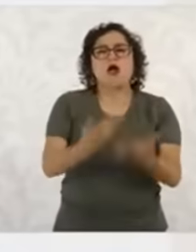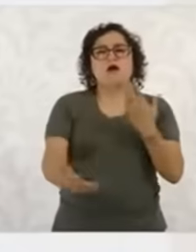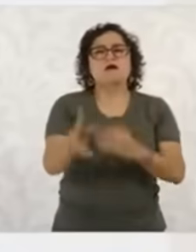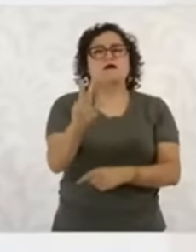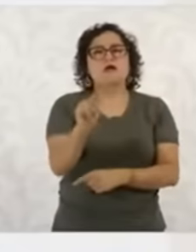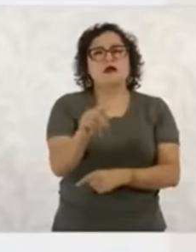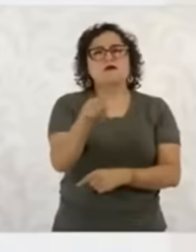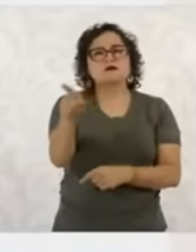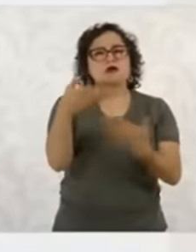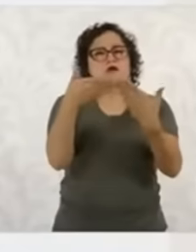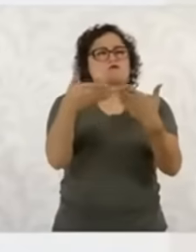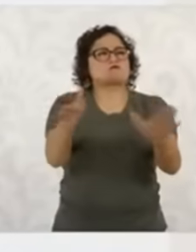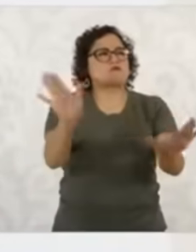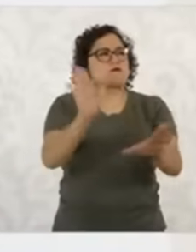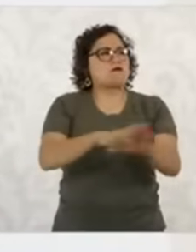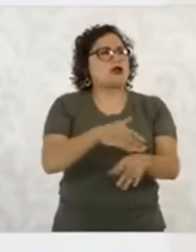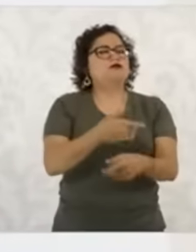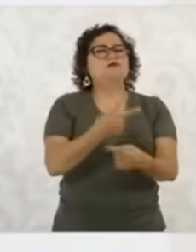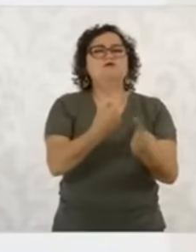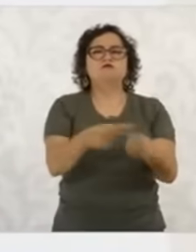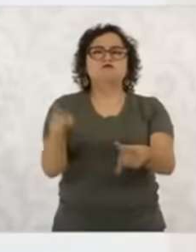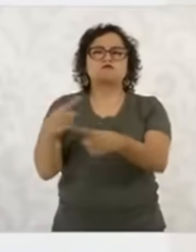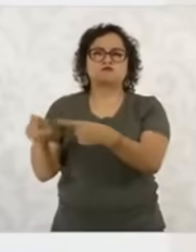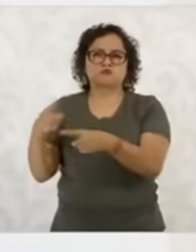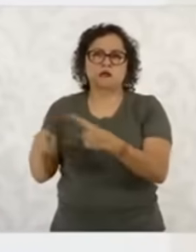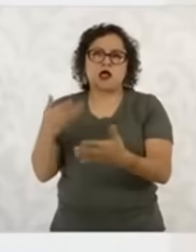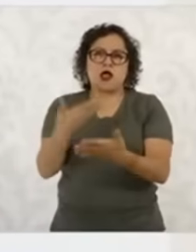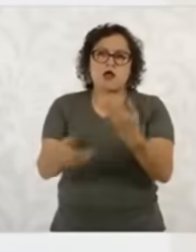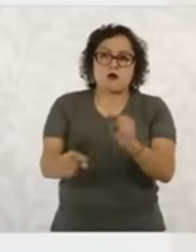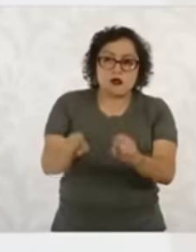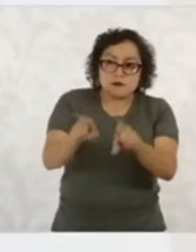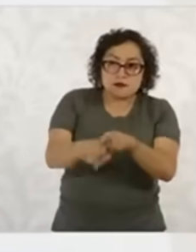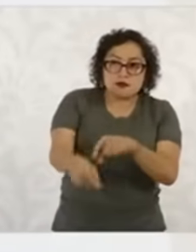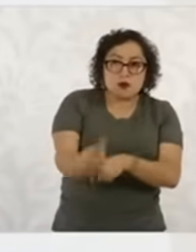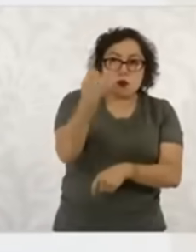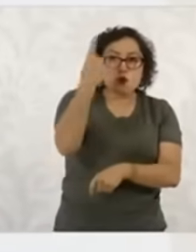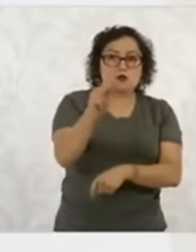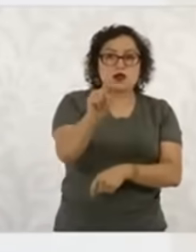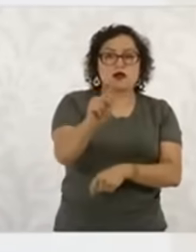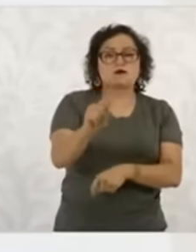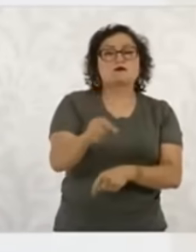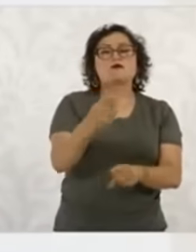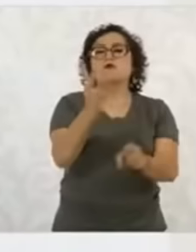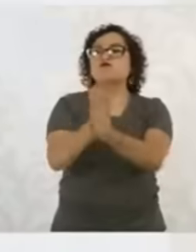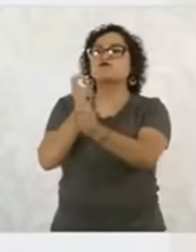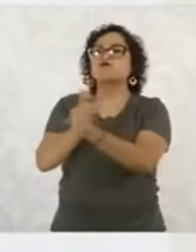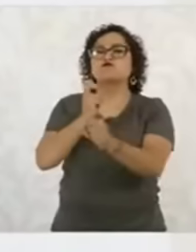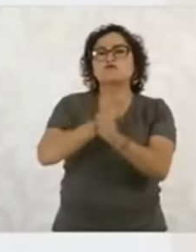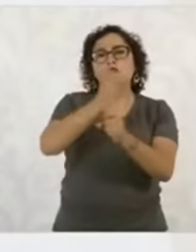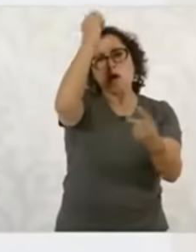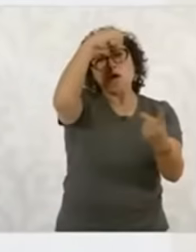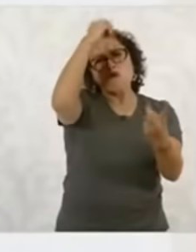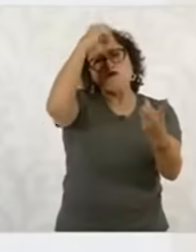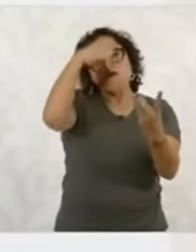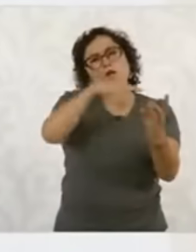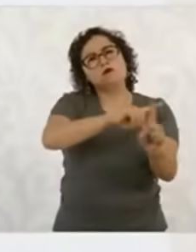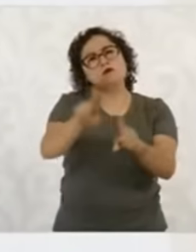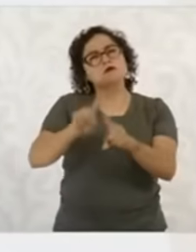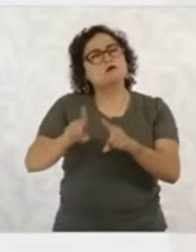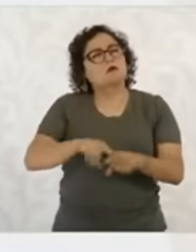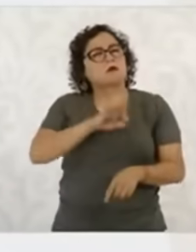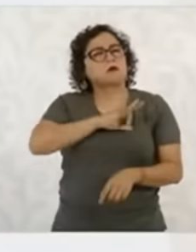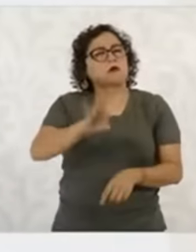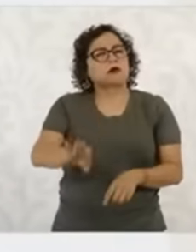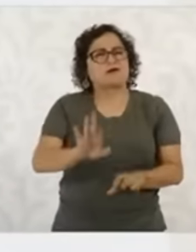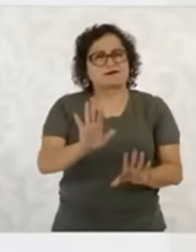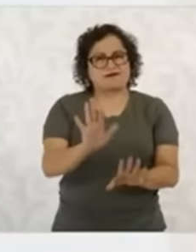van comentaristas que opinan distinto. Antes pues ni siquiera eso, ¿no? Ni siquiera había programas de opinión,